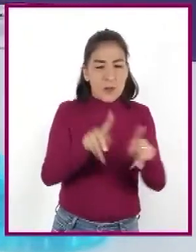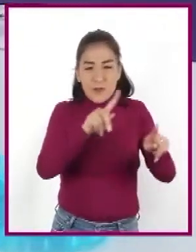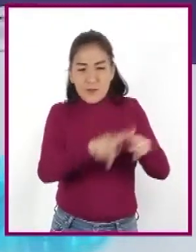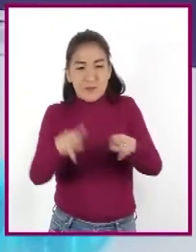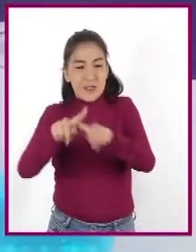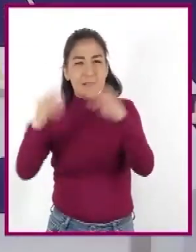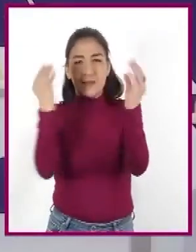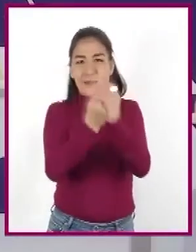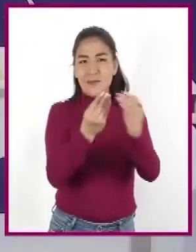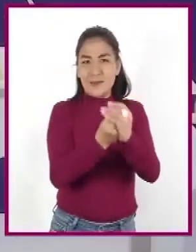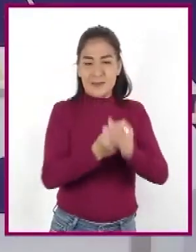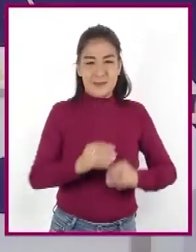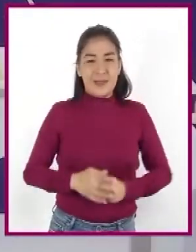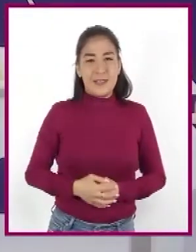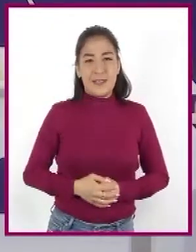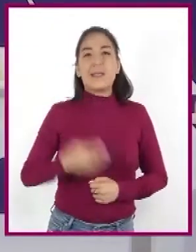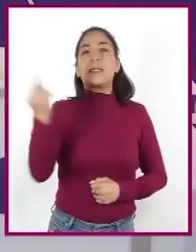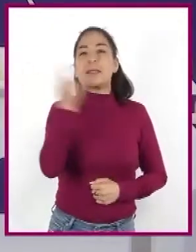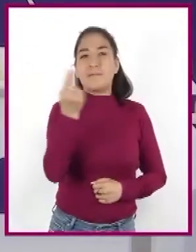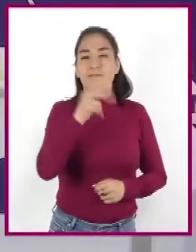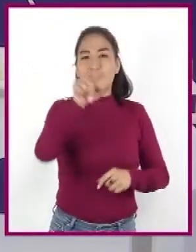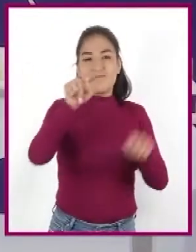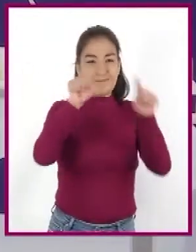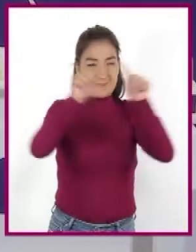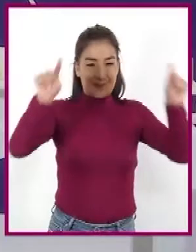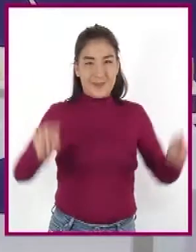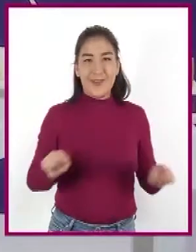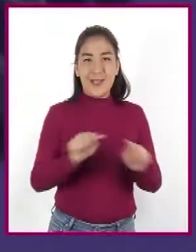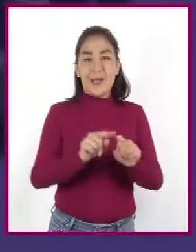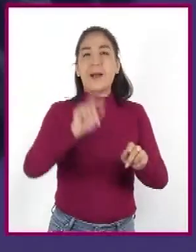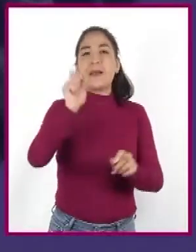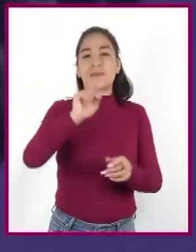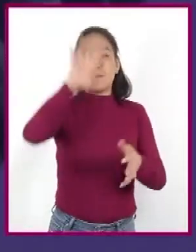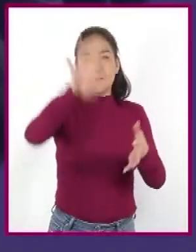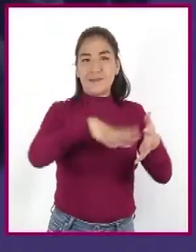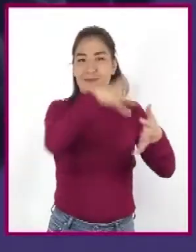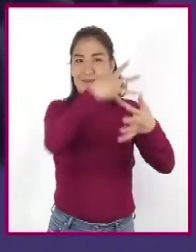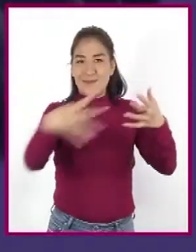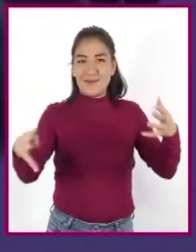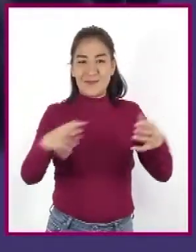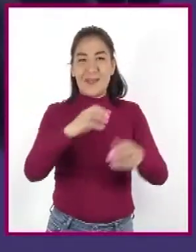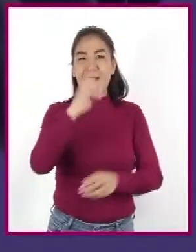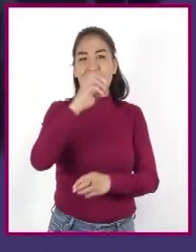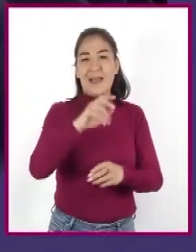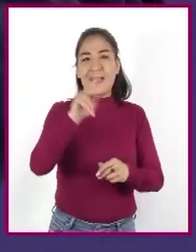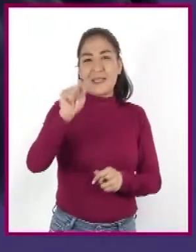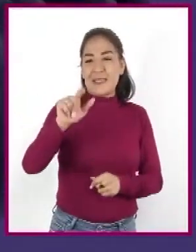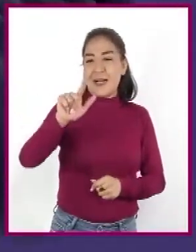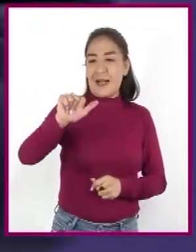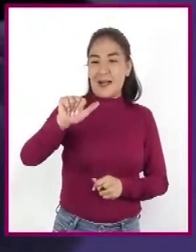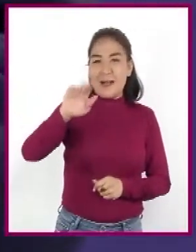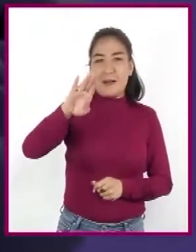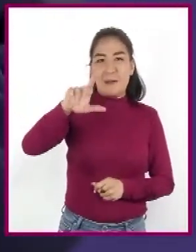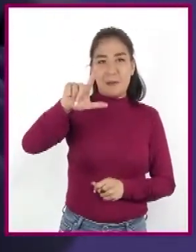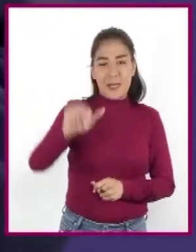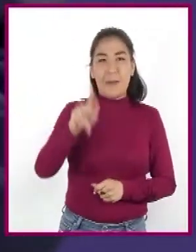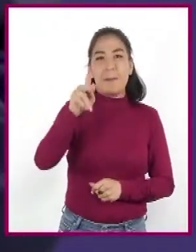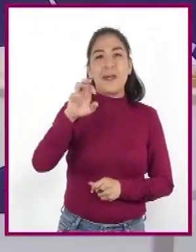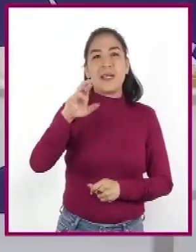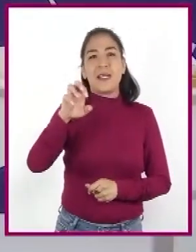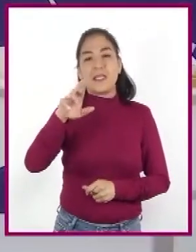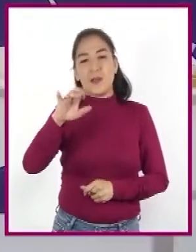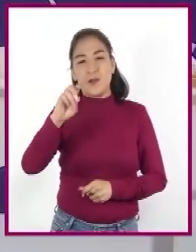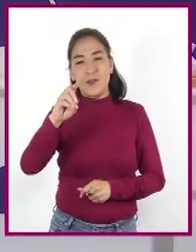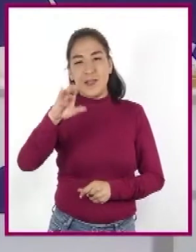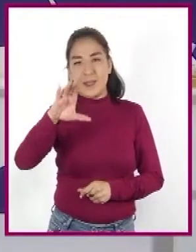una? Necesitan la tabla periódica para ello. En el hidróxido de sodio, NaOH,